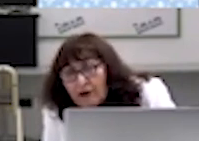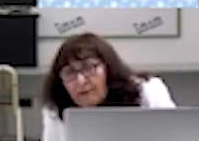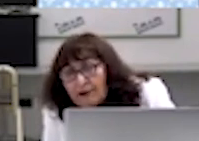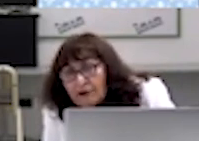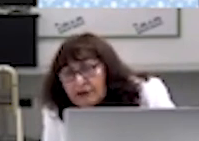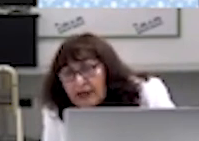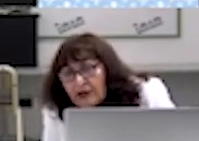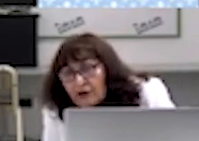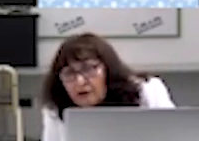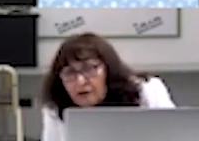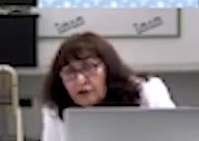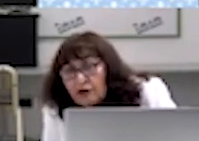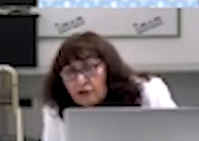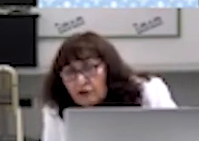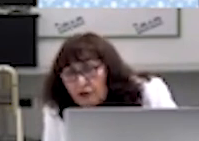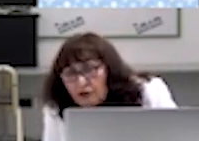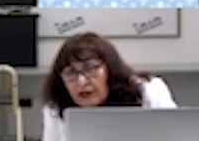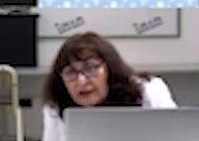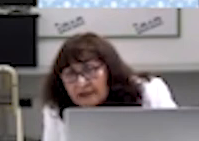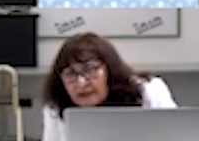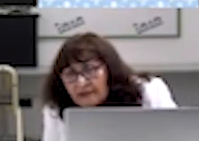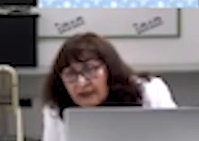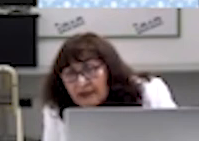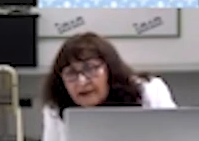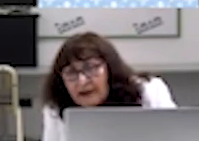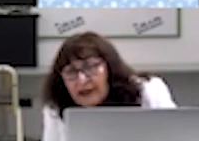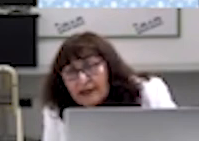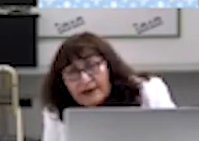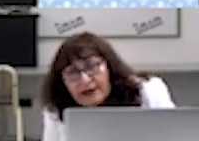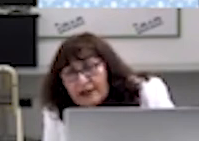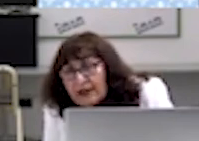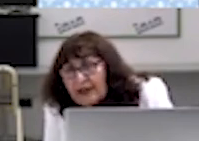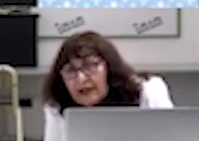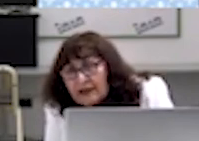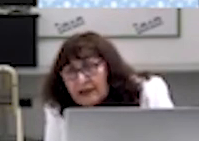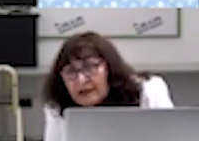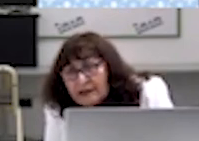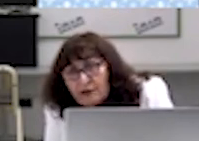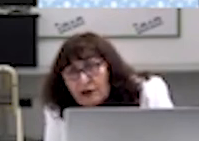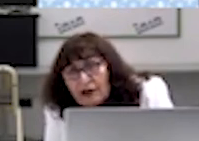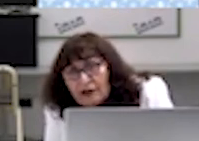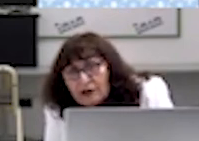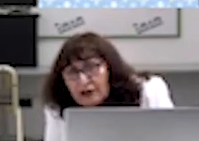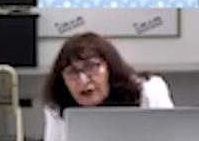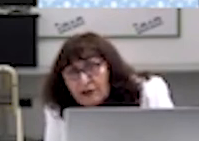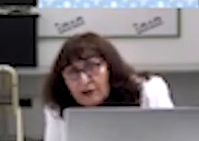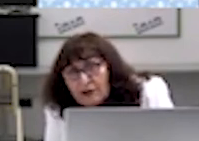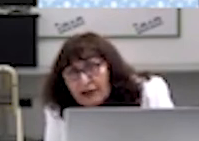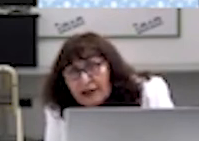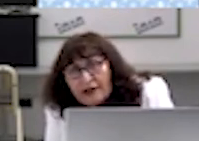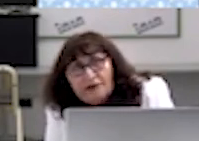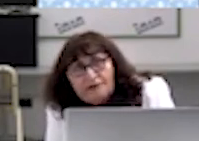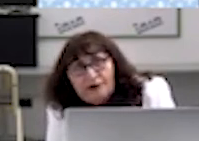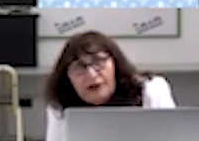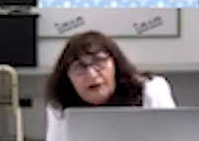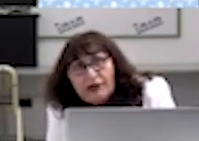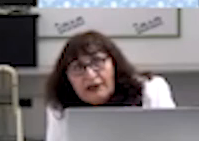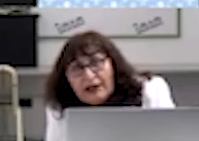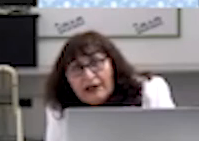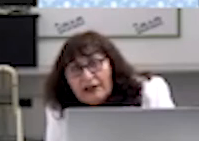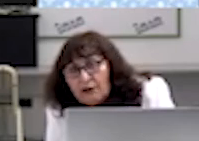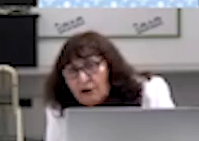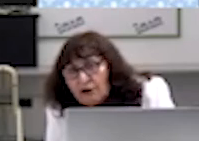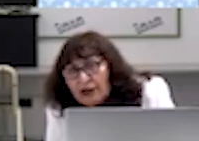cardíaco, pero si hay tónico-clónicas más severas, tiene que descartarse una causa neurogénica, ¿no? Una